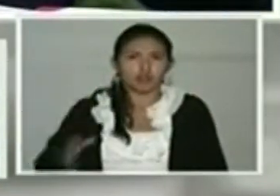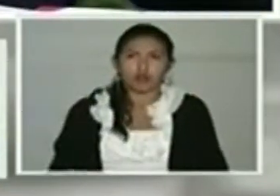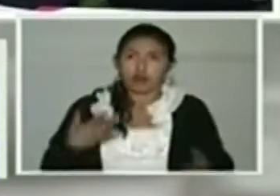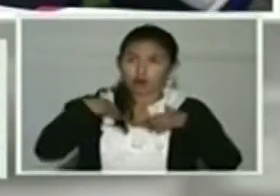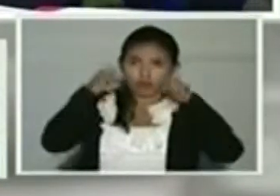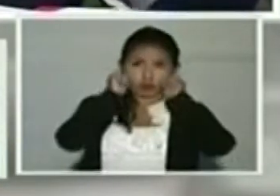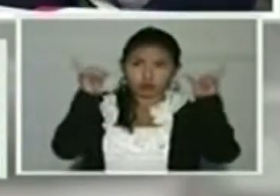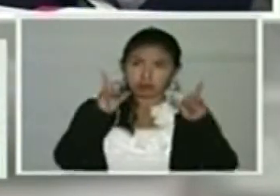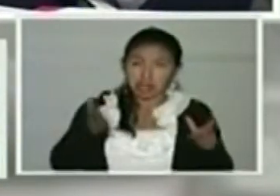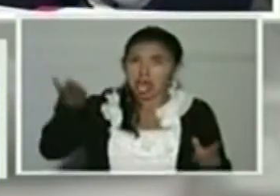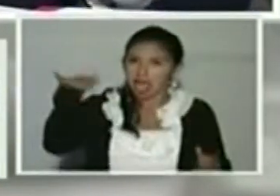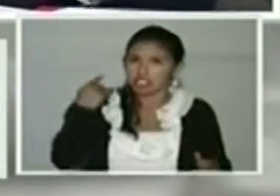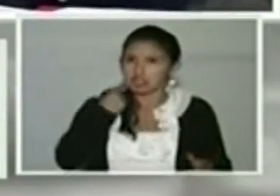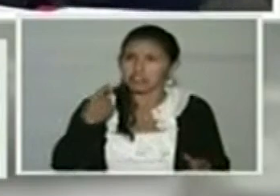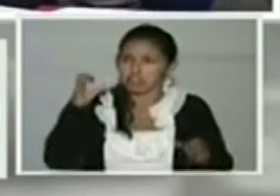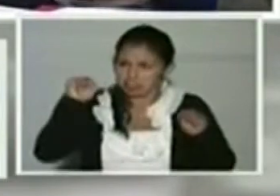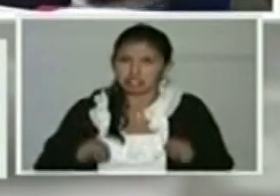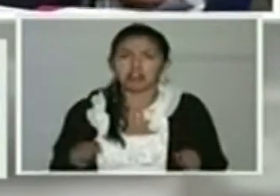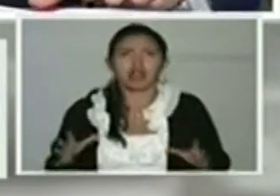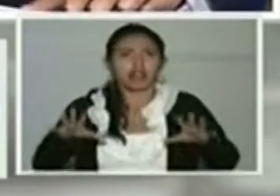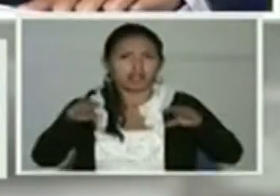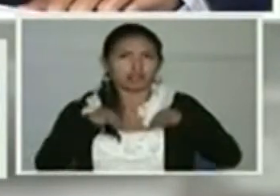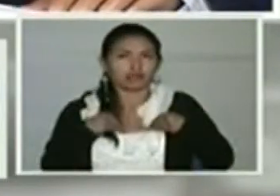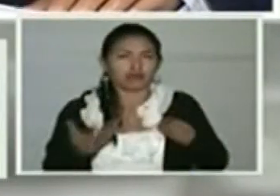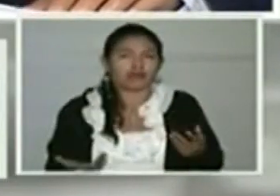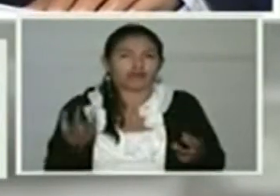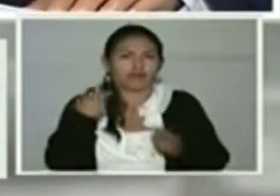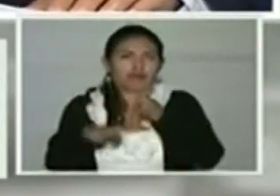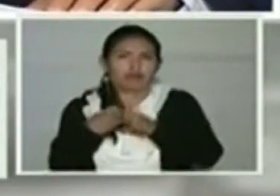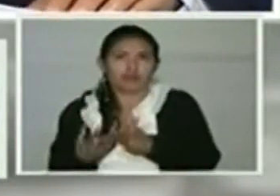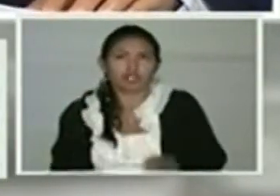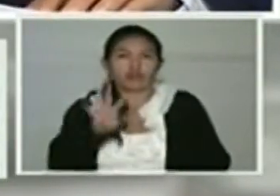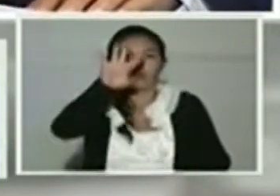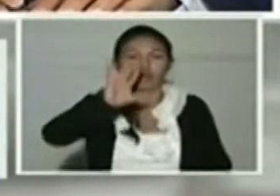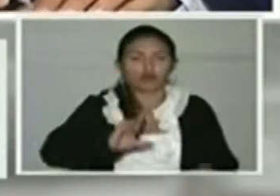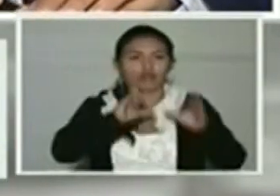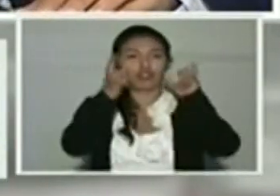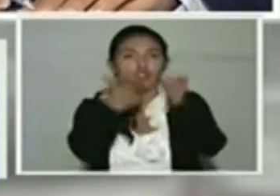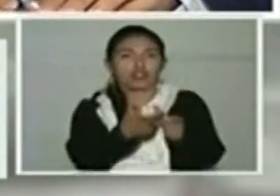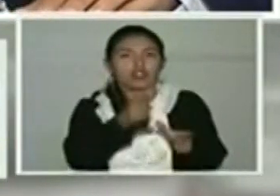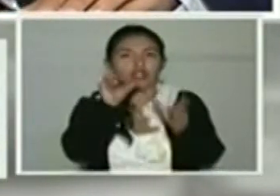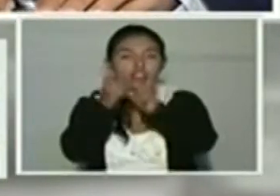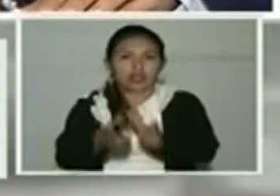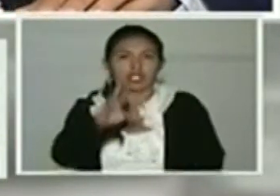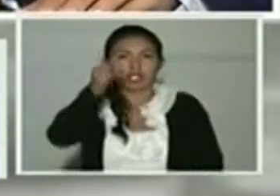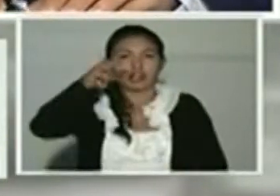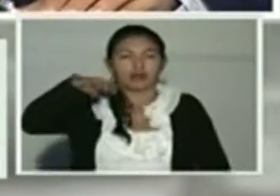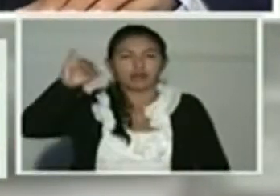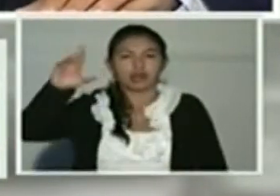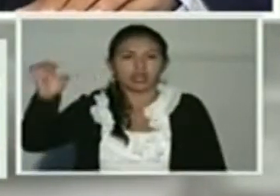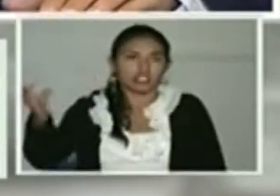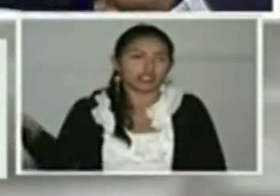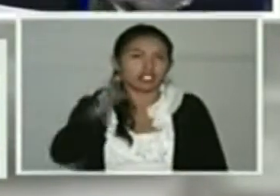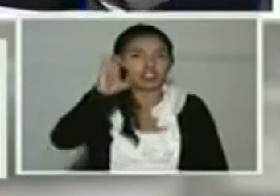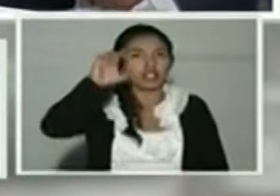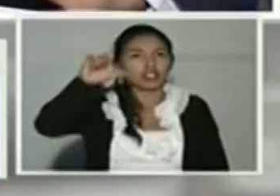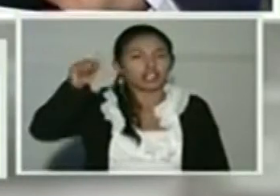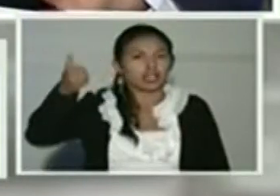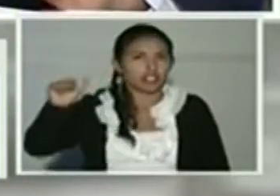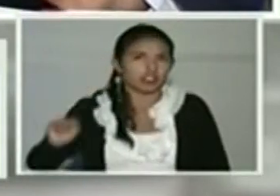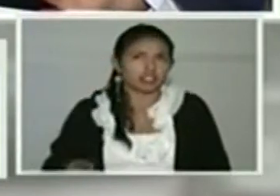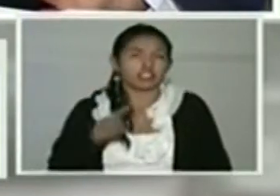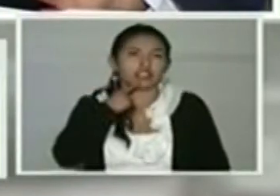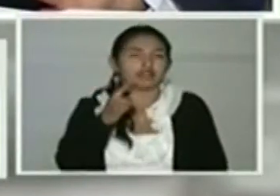los últimos días ha dicho que está de acuerdo pero hay un conflicto intereses 4 congresista de su bancada ramírez elías hábitat bocángel tienen